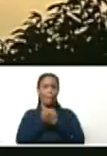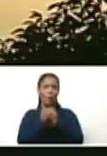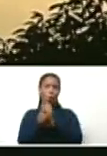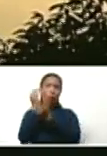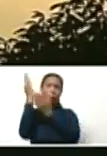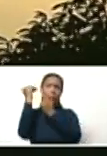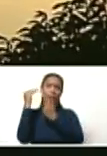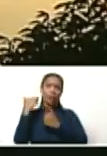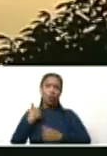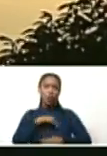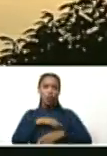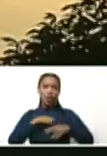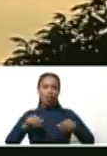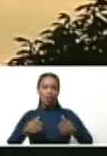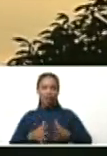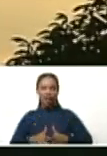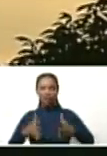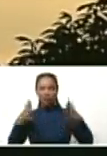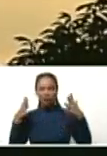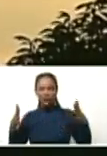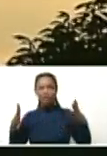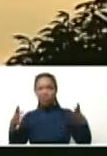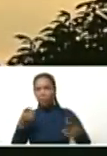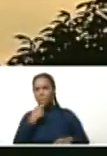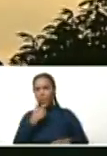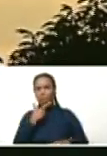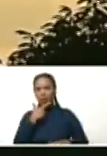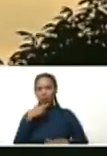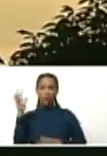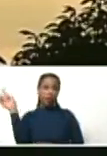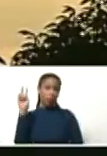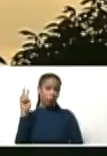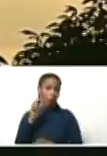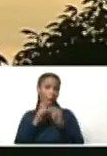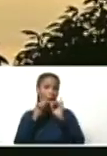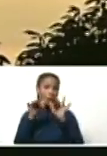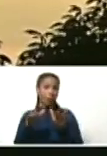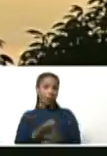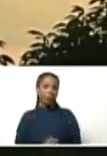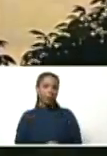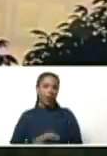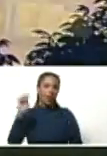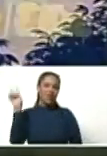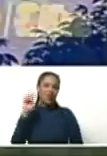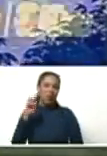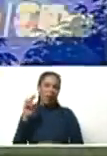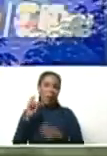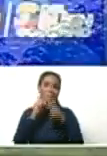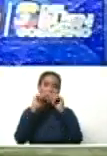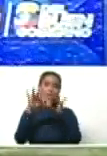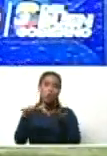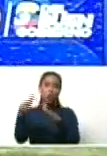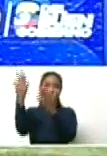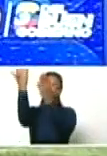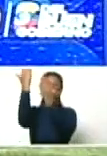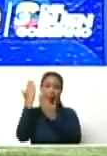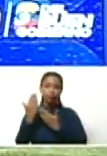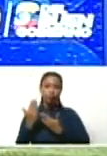esperanza. Somos la tierra grande, la tierra bella, Venezuela bendita, Venezuela bendecida,